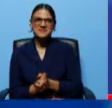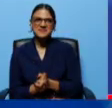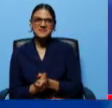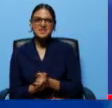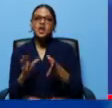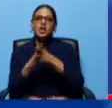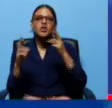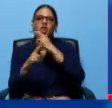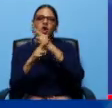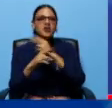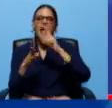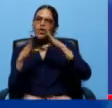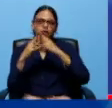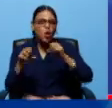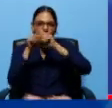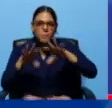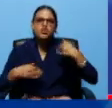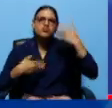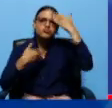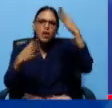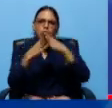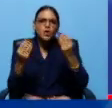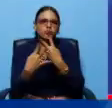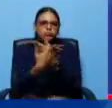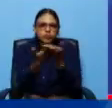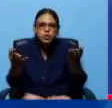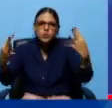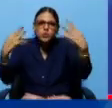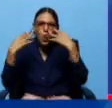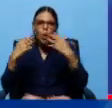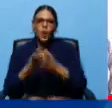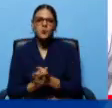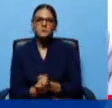redes, medios y paredes. Bueno, mis saludos a todos.